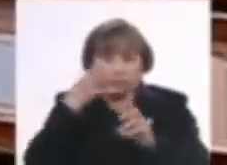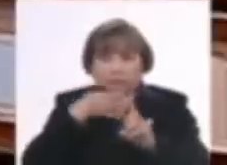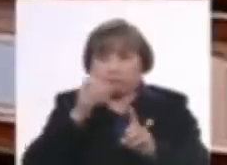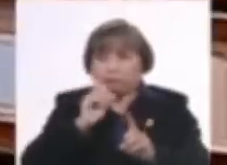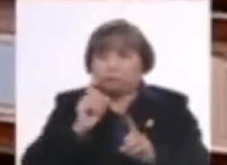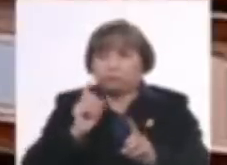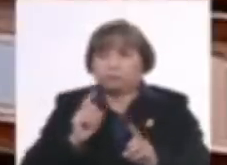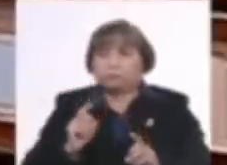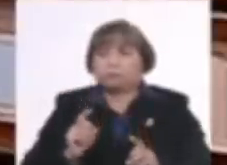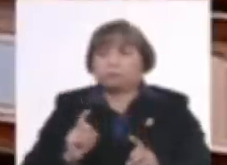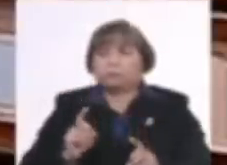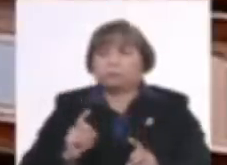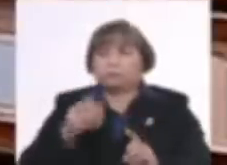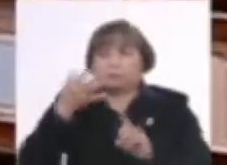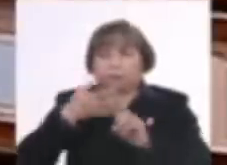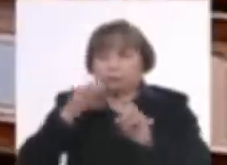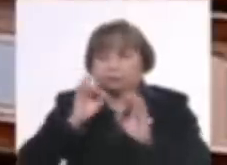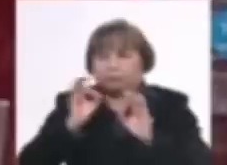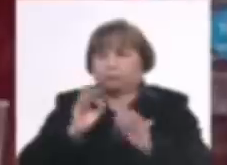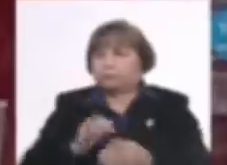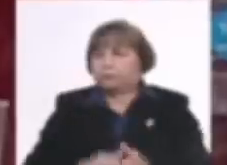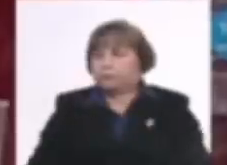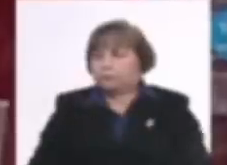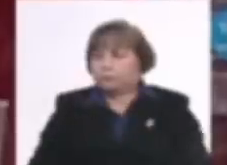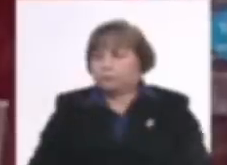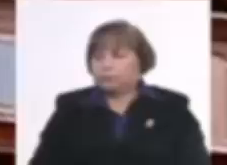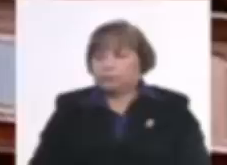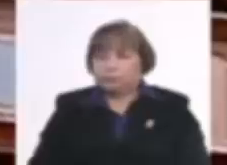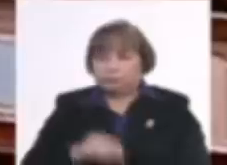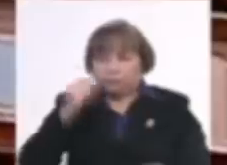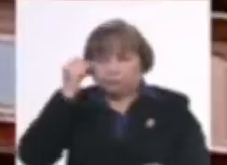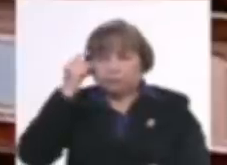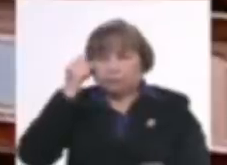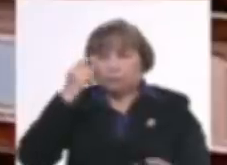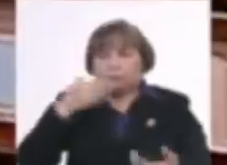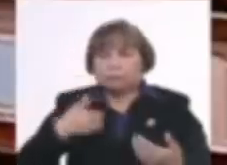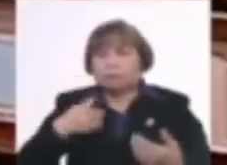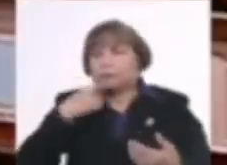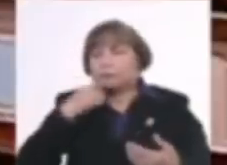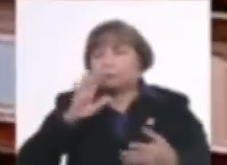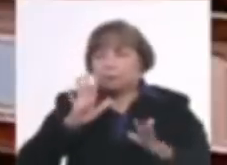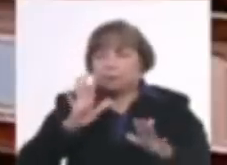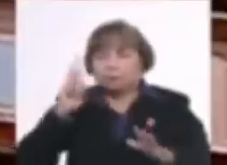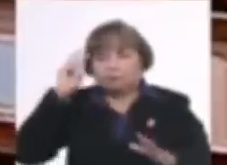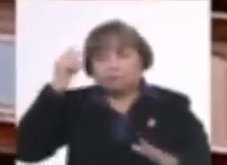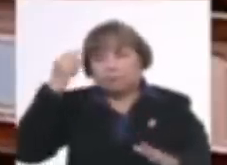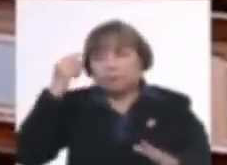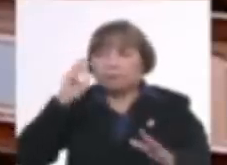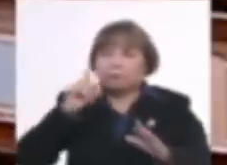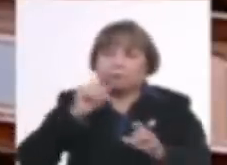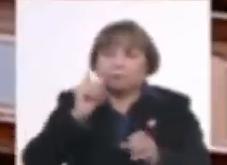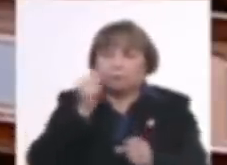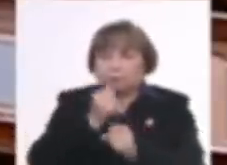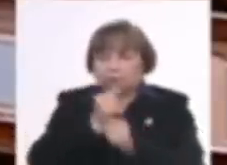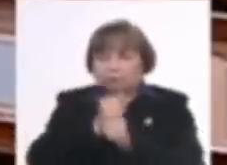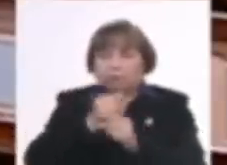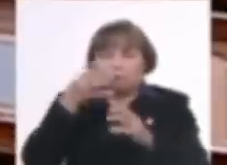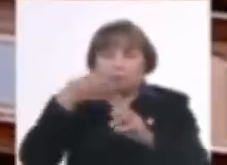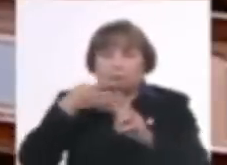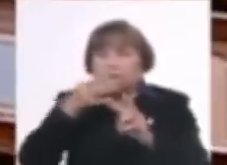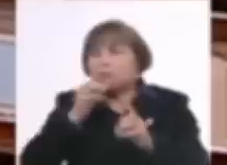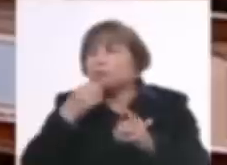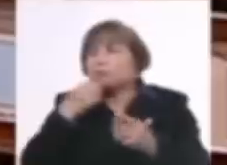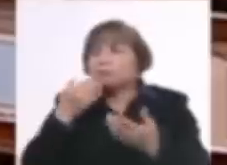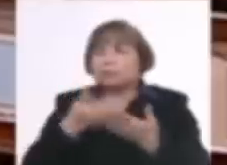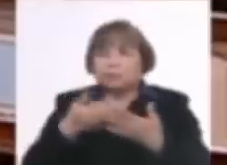perfil. No. No trabajó para elaborar el perfil. Entendí que había dicho eso. Bueno, entonces usted no elaboró el